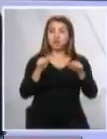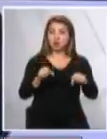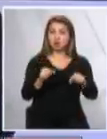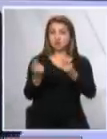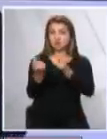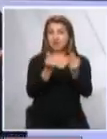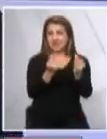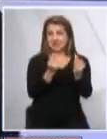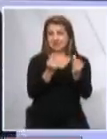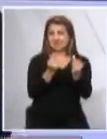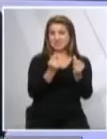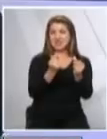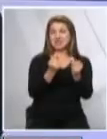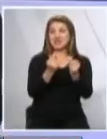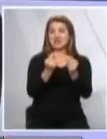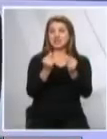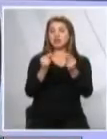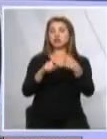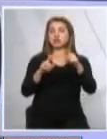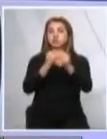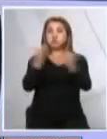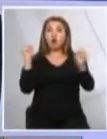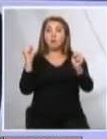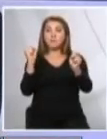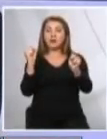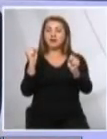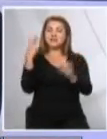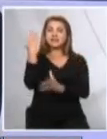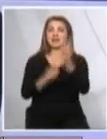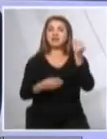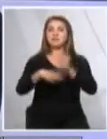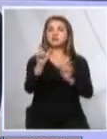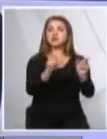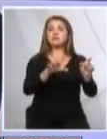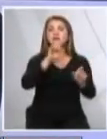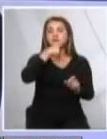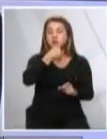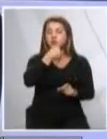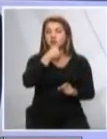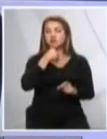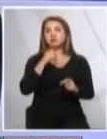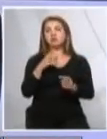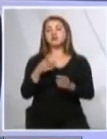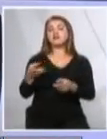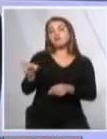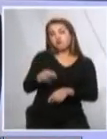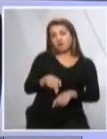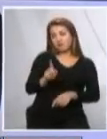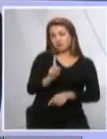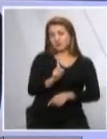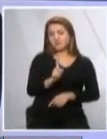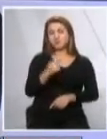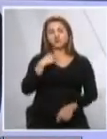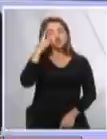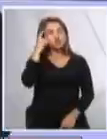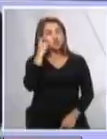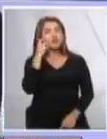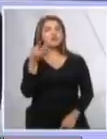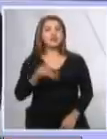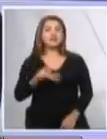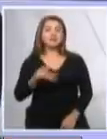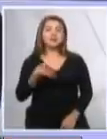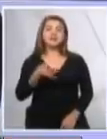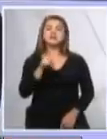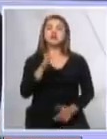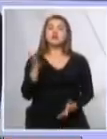más al asteroide que acaba con los dinosaurios, ¿ya?, que al hecho de que retornen los dinosaurios. O sea, no. Entonces yo tengo la impresión de que efectivamente eso